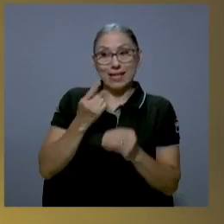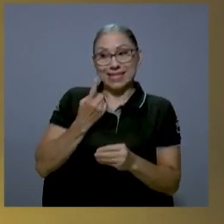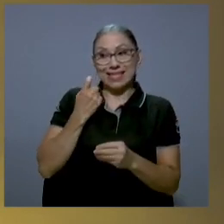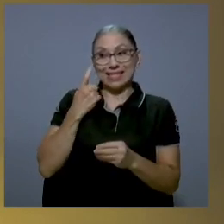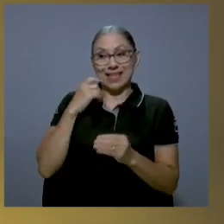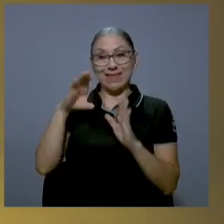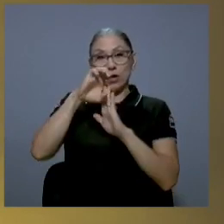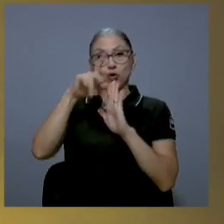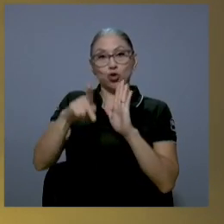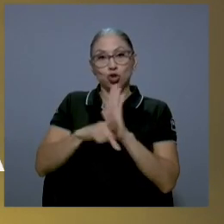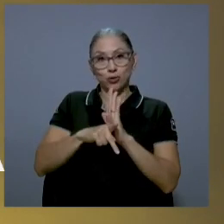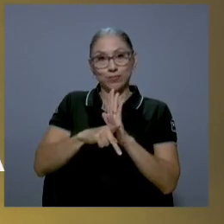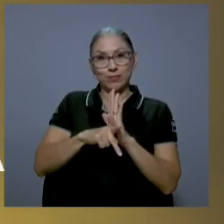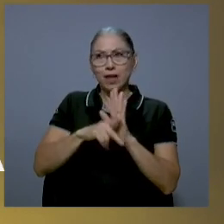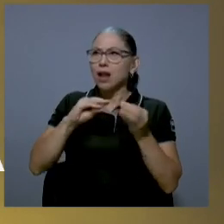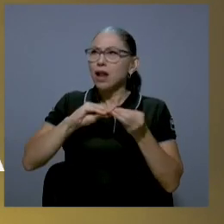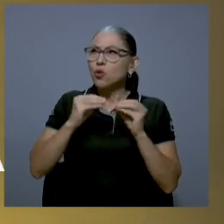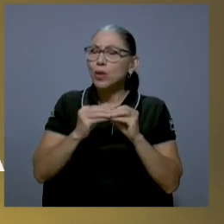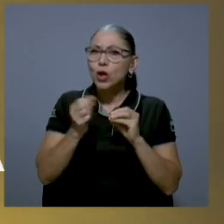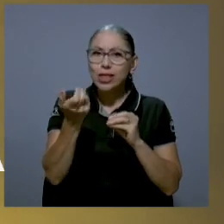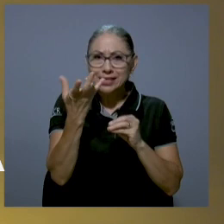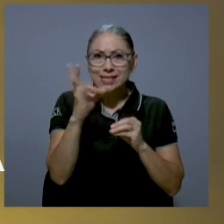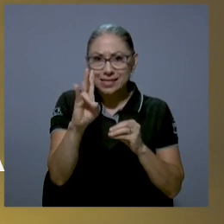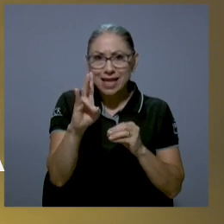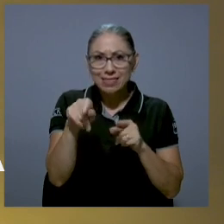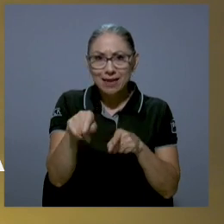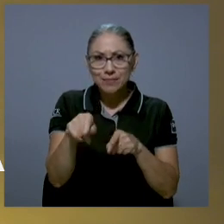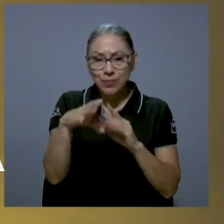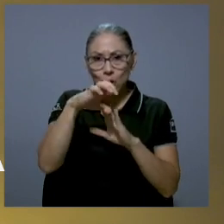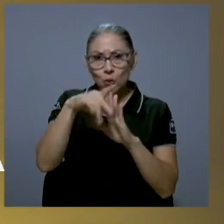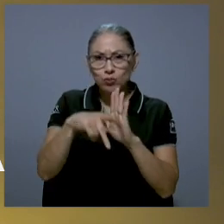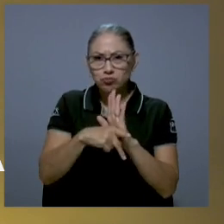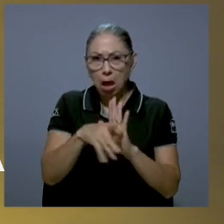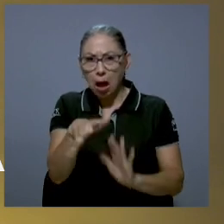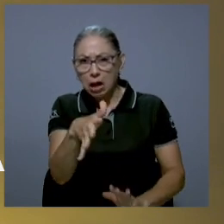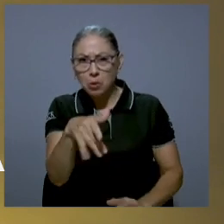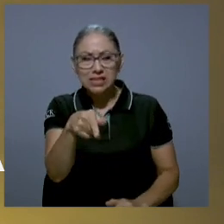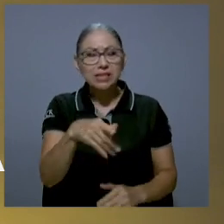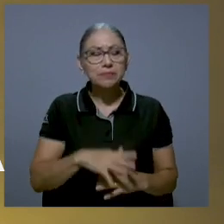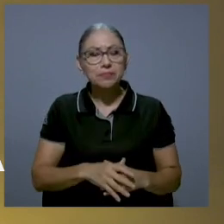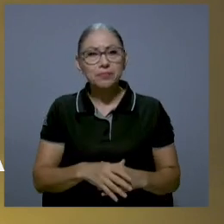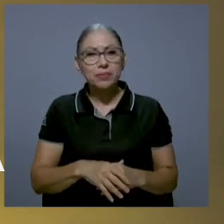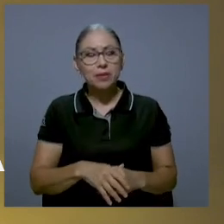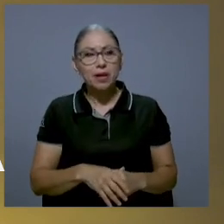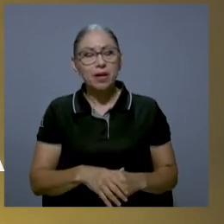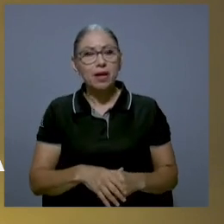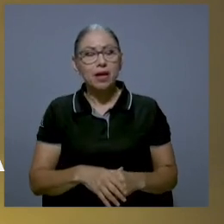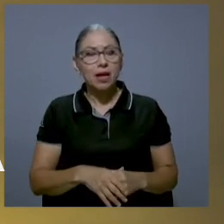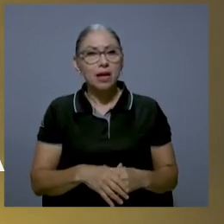es la 17ª o algo así,